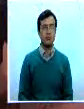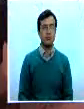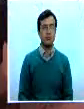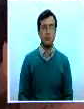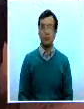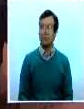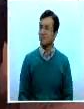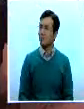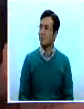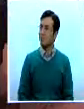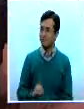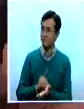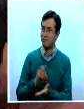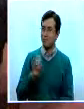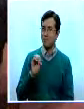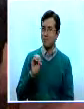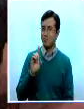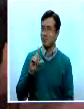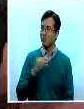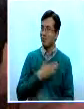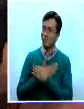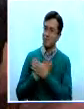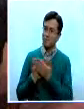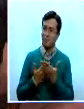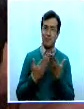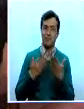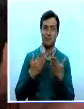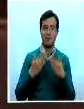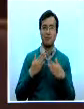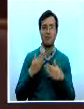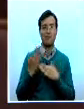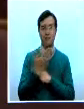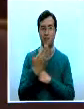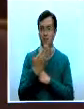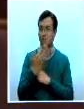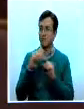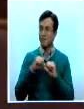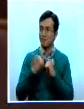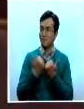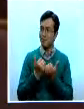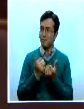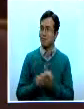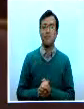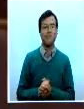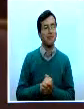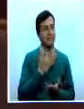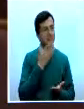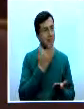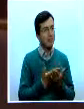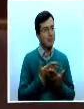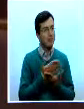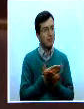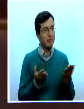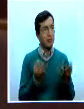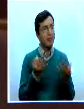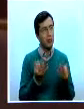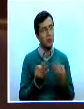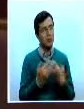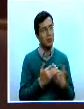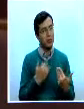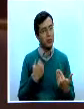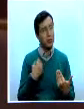doctor rodas bienvenido a la televisión legislativa que a gusto que nos acompañe muchísimas gracias muchísimas gracias por el espacio la oportunidad